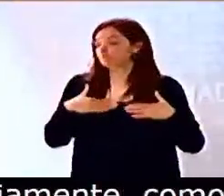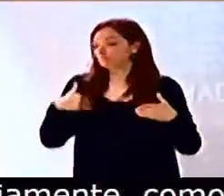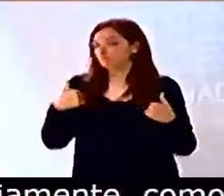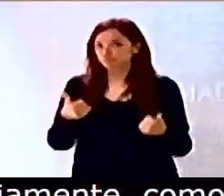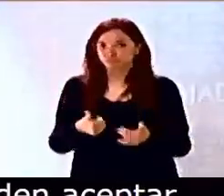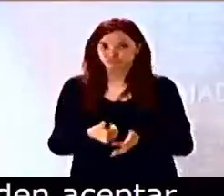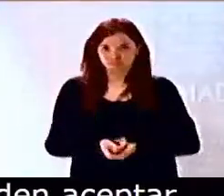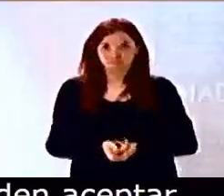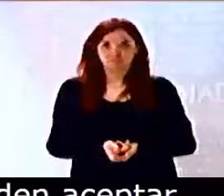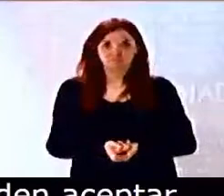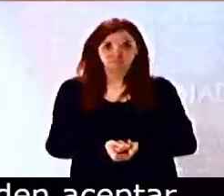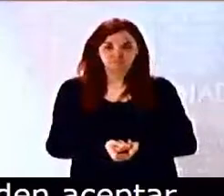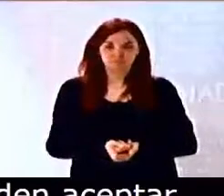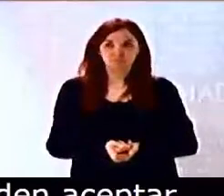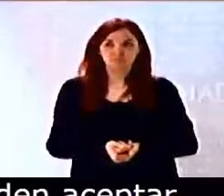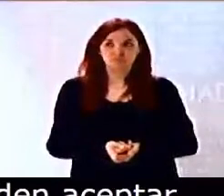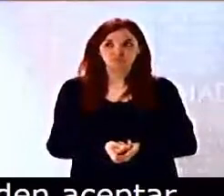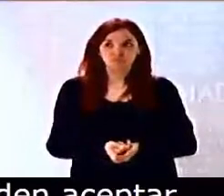vacunarse.